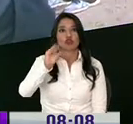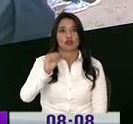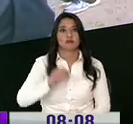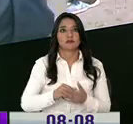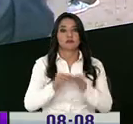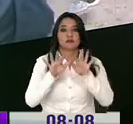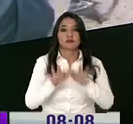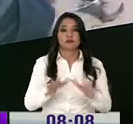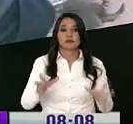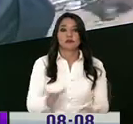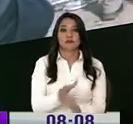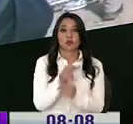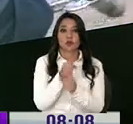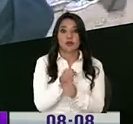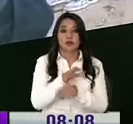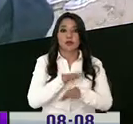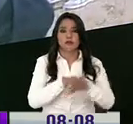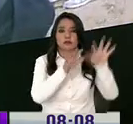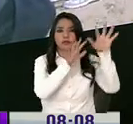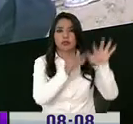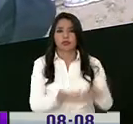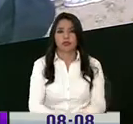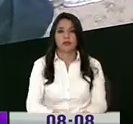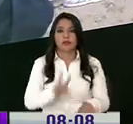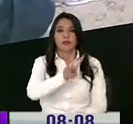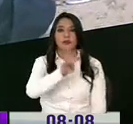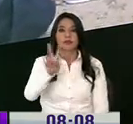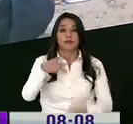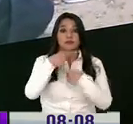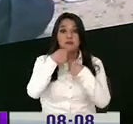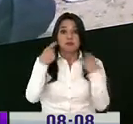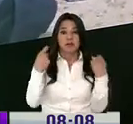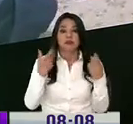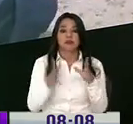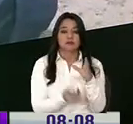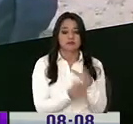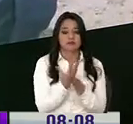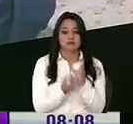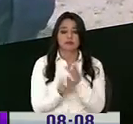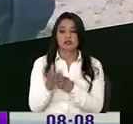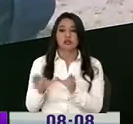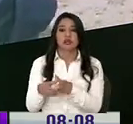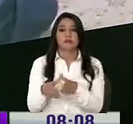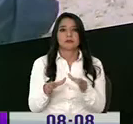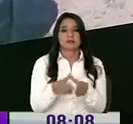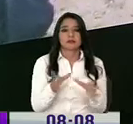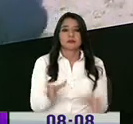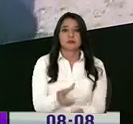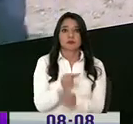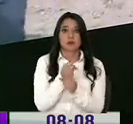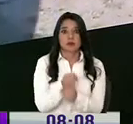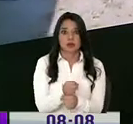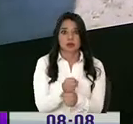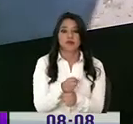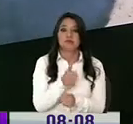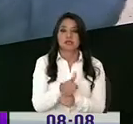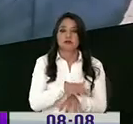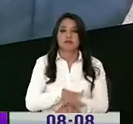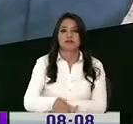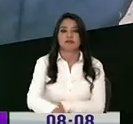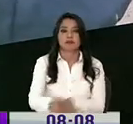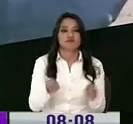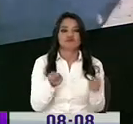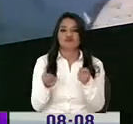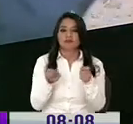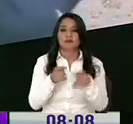de Seguridad, después del aluvión registrado el pasado 22 de marzo, conformó comités de seguridad, ¿se acuerdan? Esto lo hizo con los vecinos para monitorear